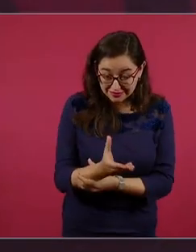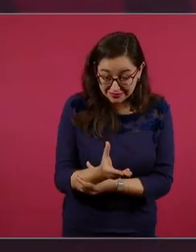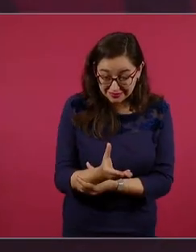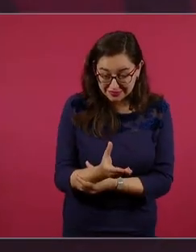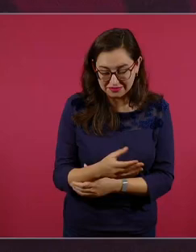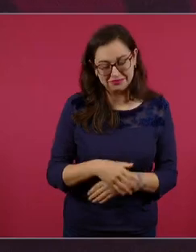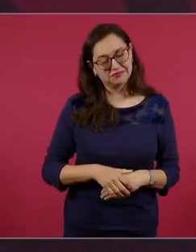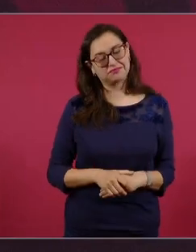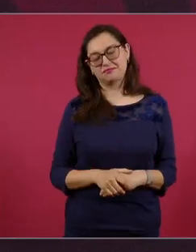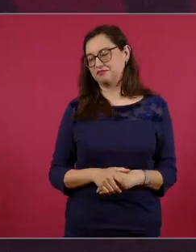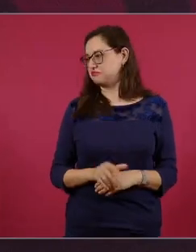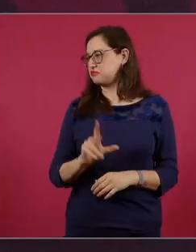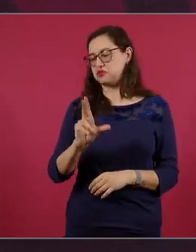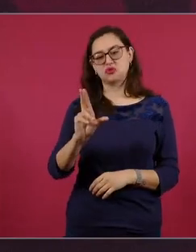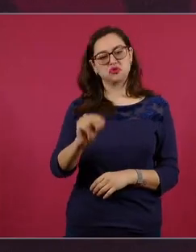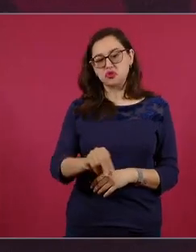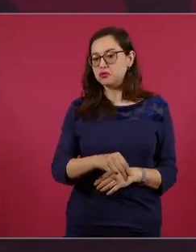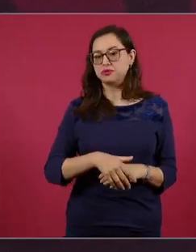a resolver nada